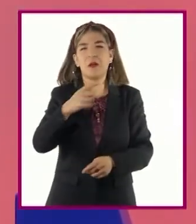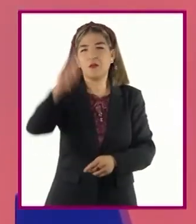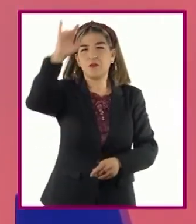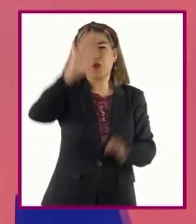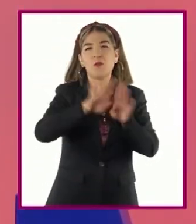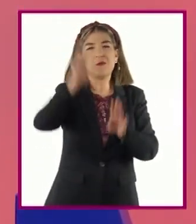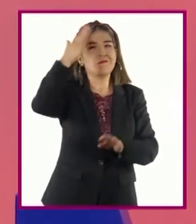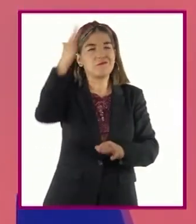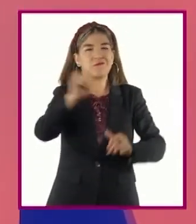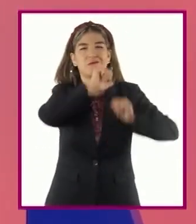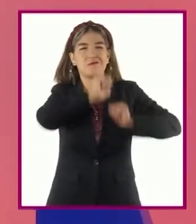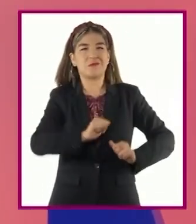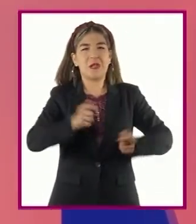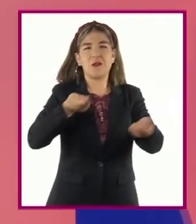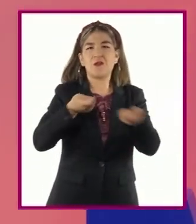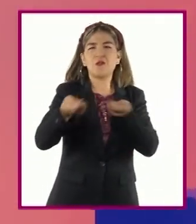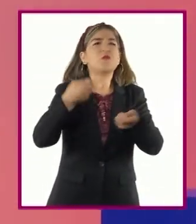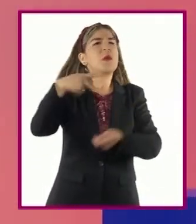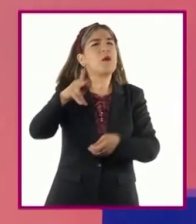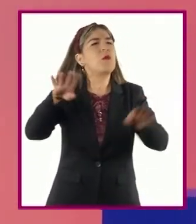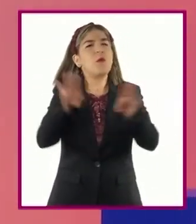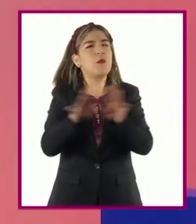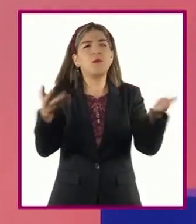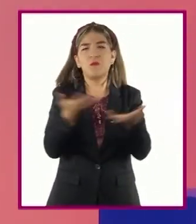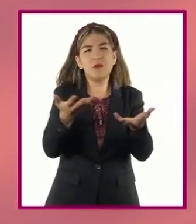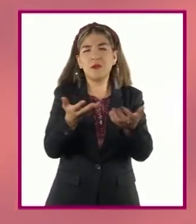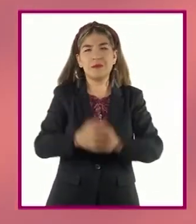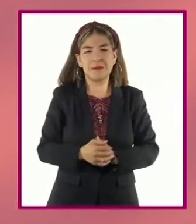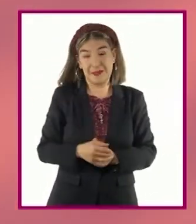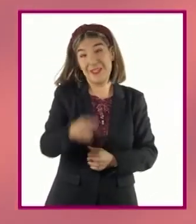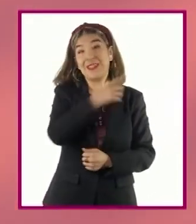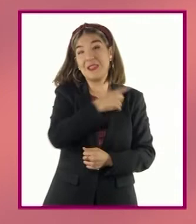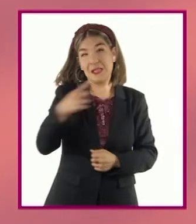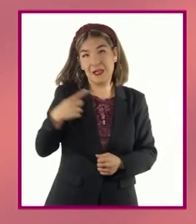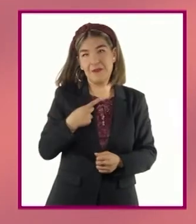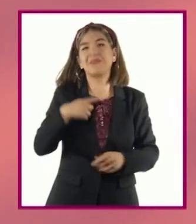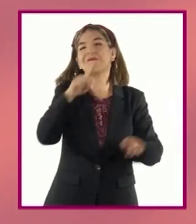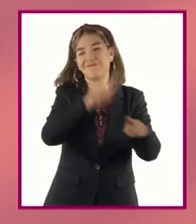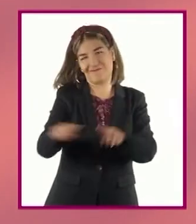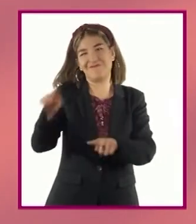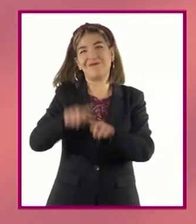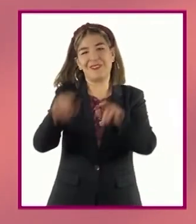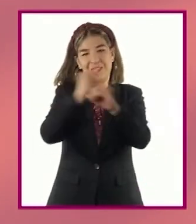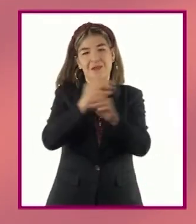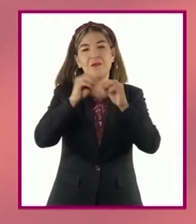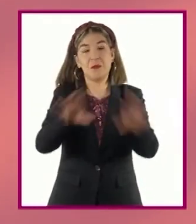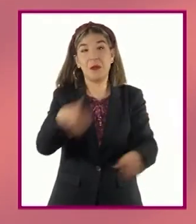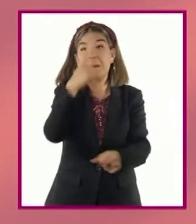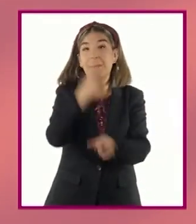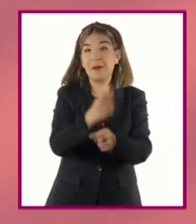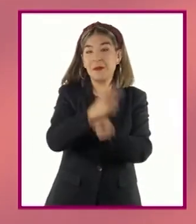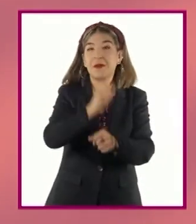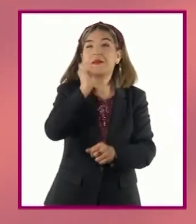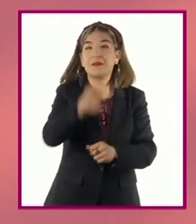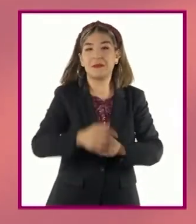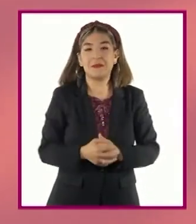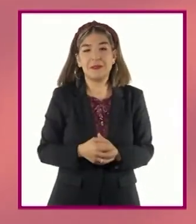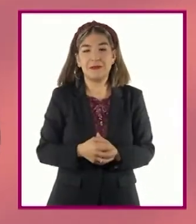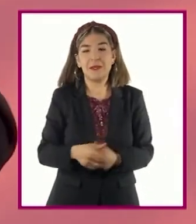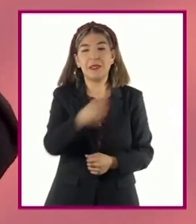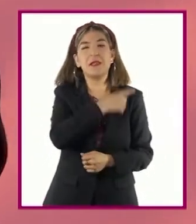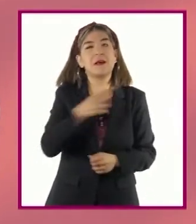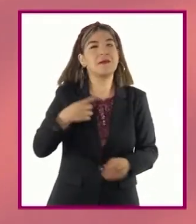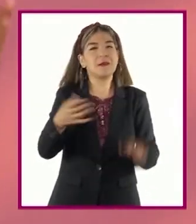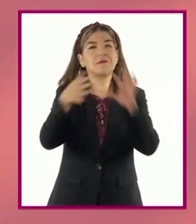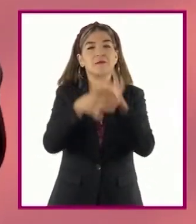autoridad. ¿Pero cómo se logra esto, profesora? Se deben tomar varios aspectos. En primer lugar, hablemos